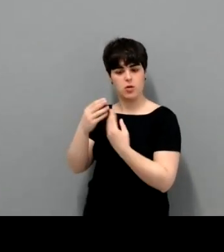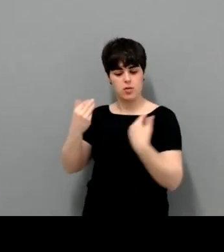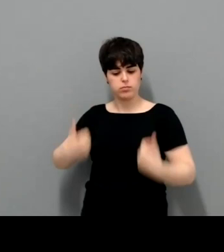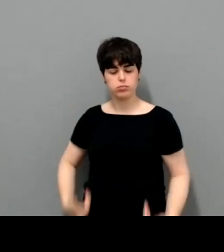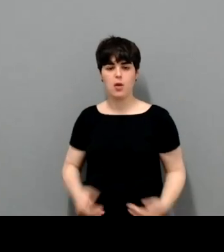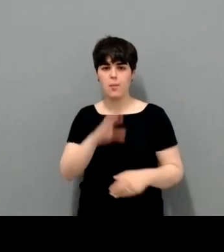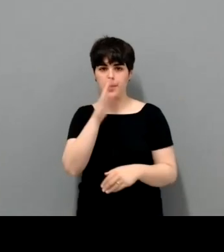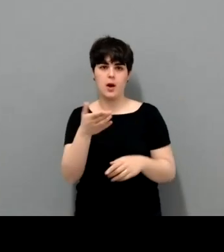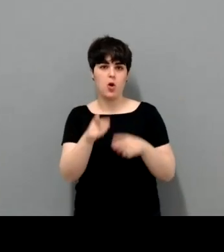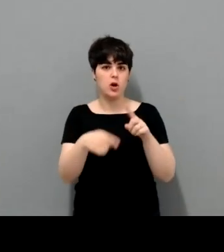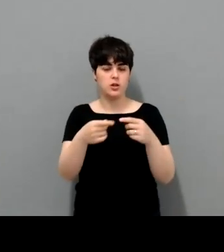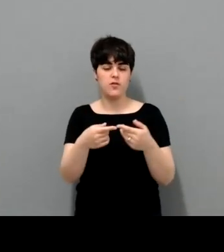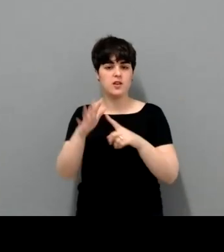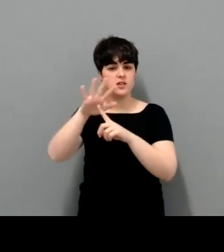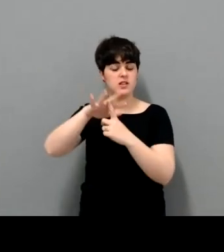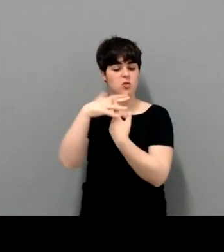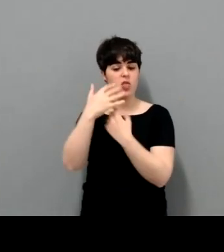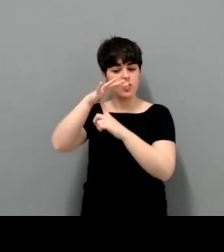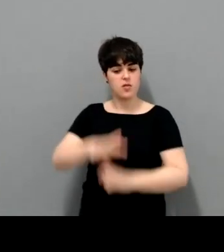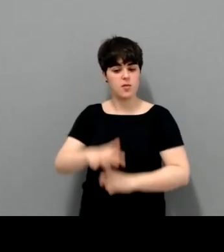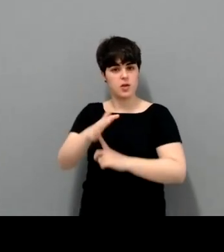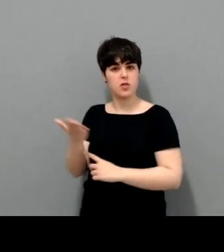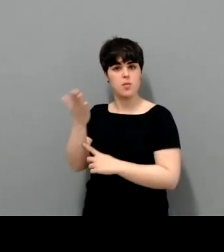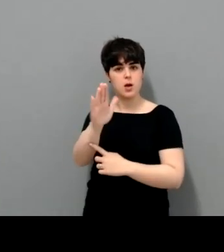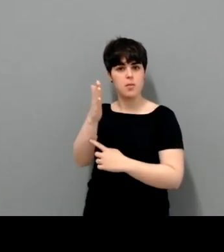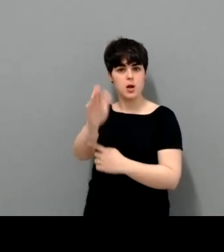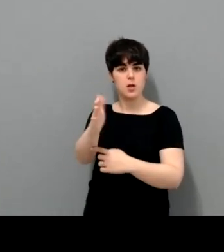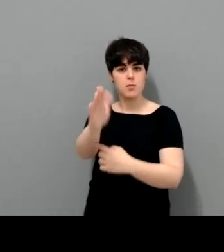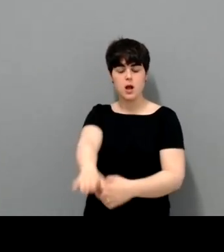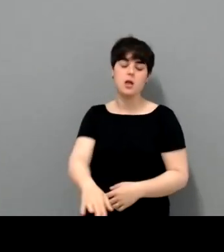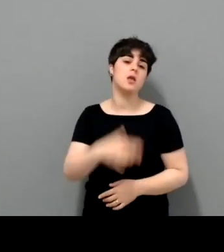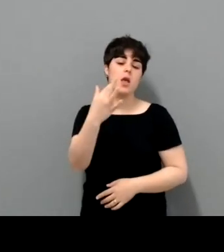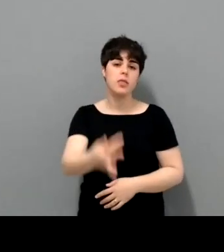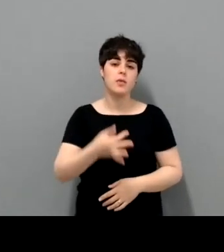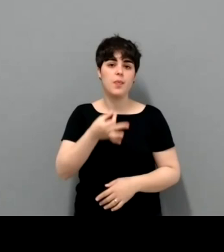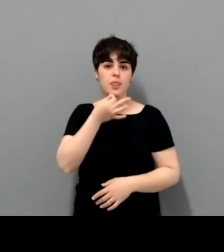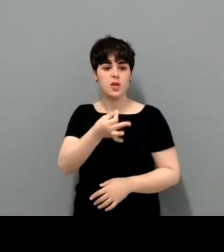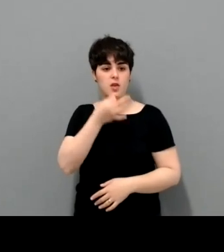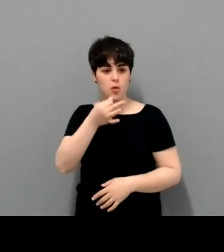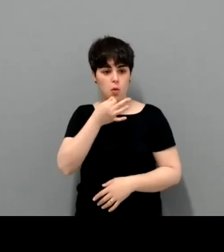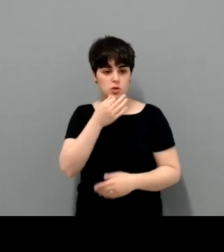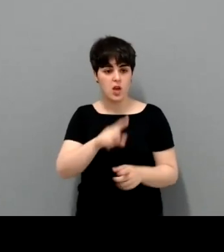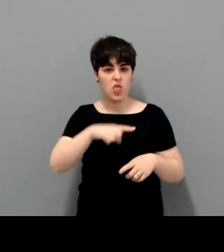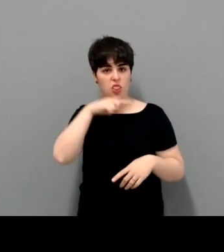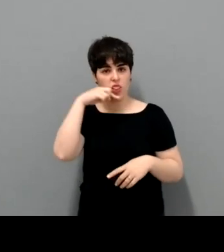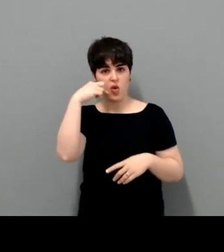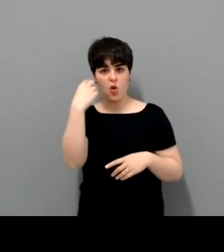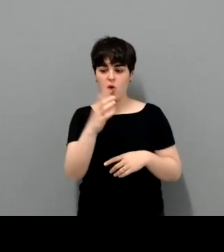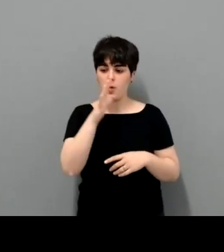los armarios de la discriminación, por poner palabras y dolor a esas